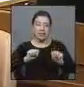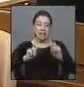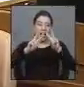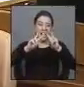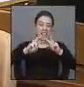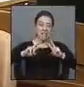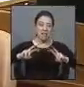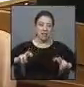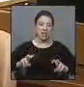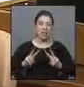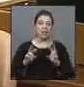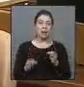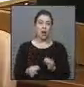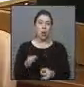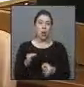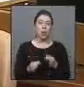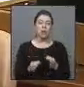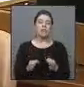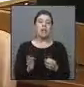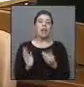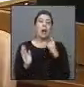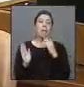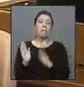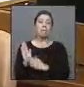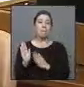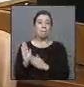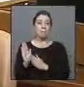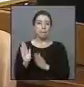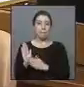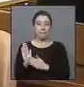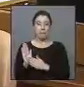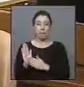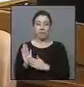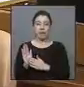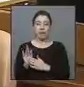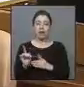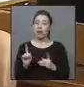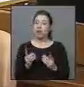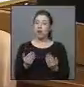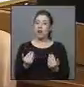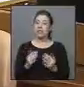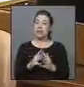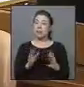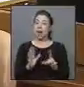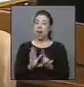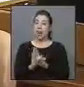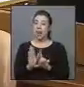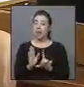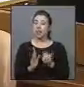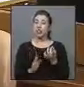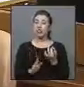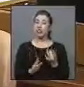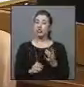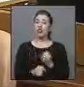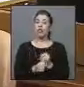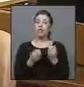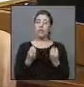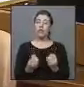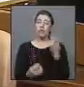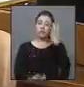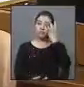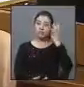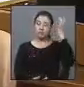en el tratamiento judicial y en el valor de las pruebas. Para eso no se necesitan más leyes. Solo eficacia e